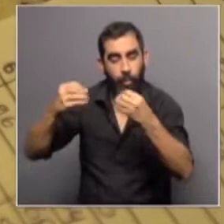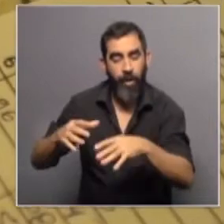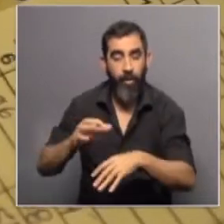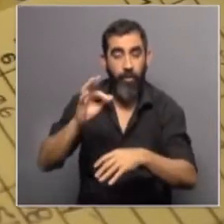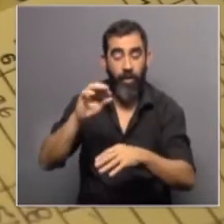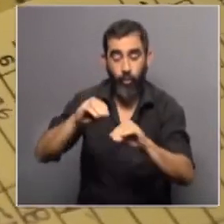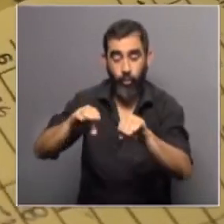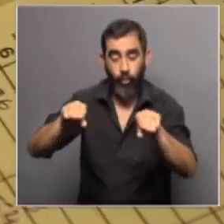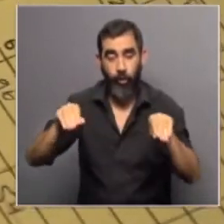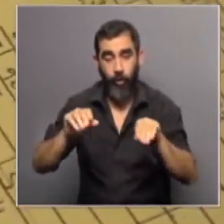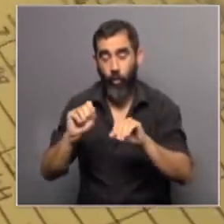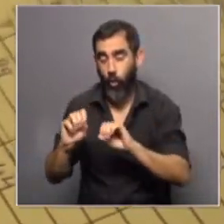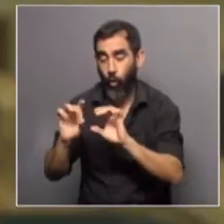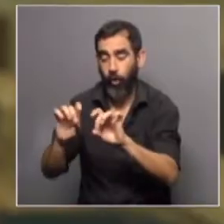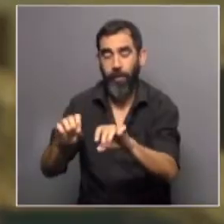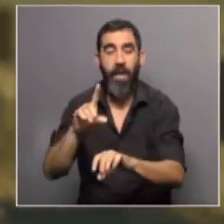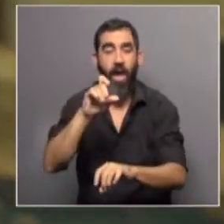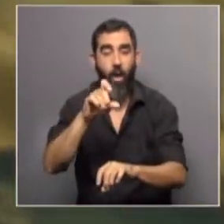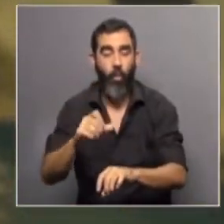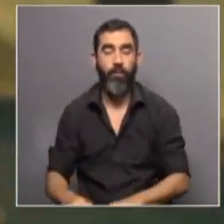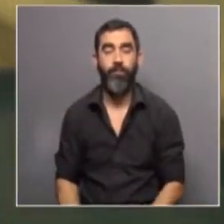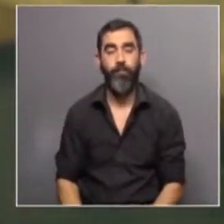fósforo del suelo al agua.